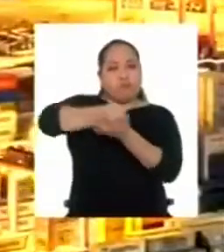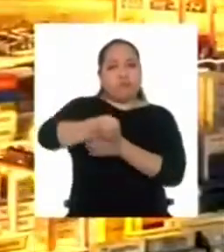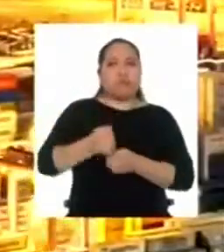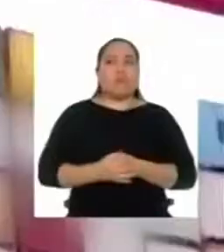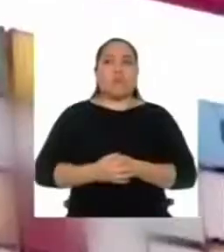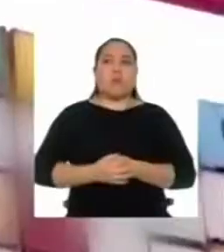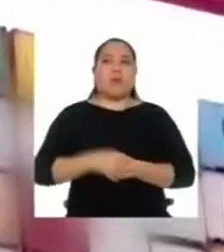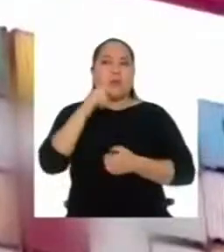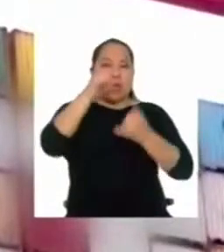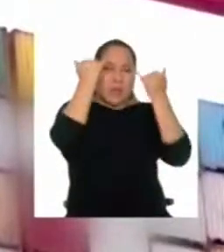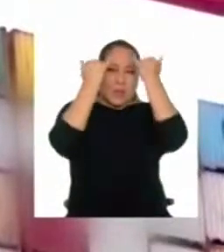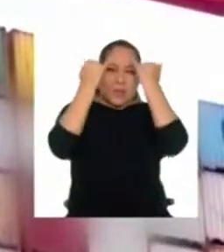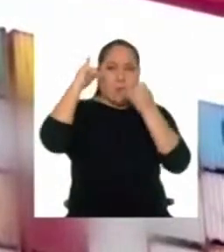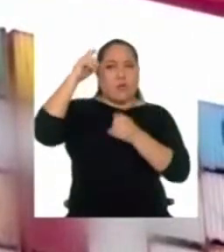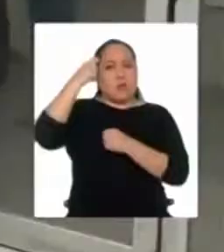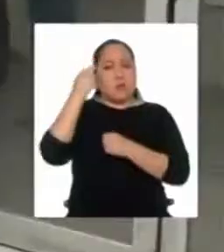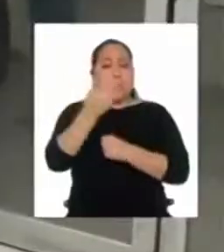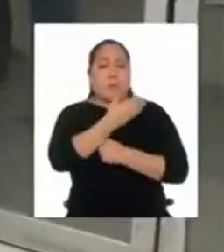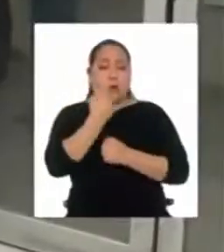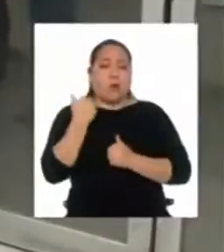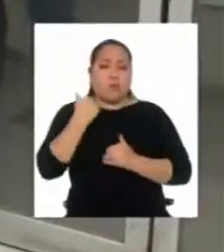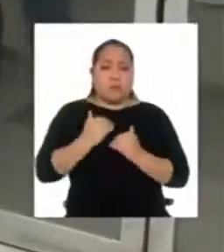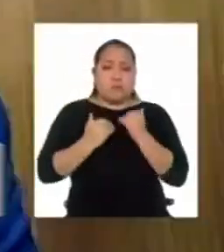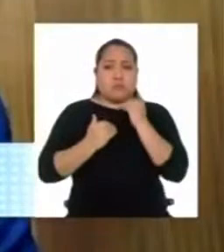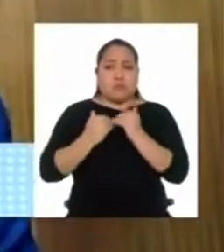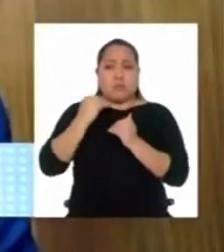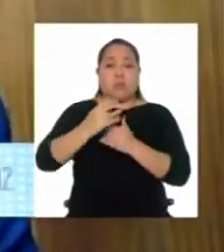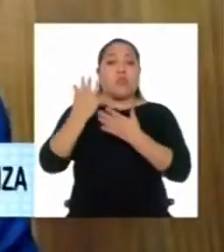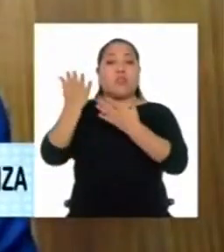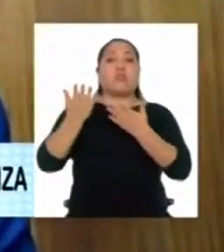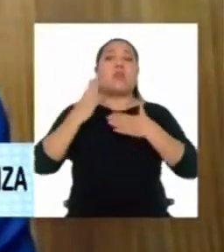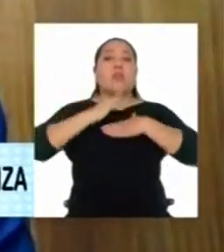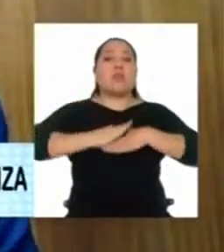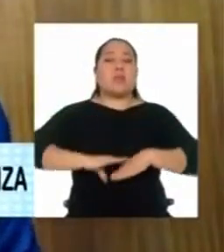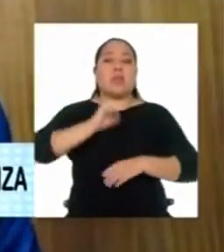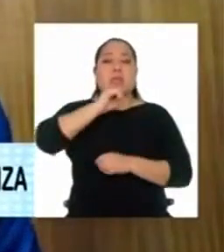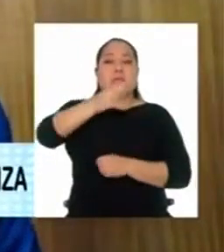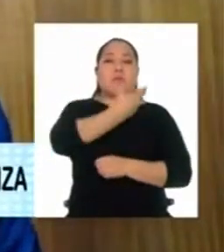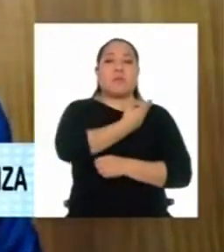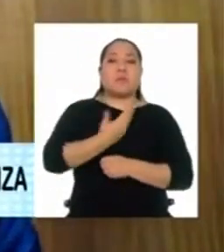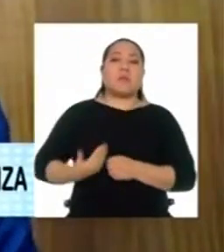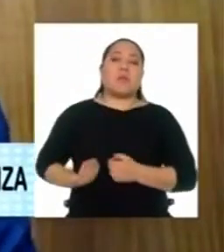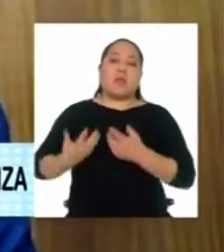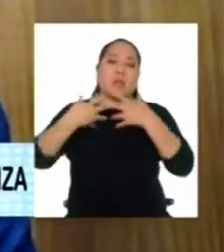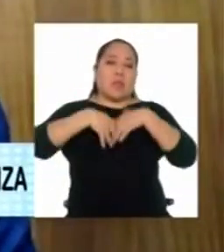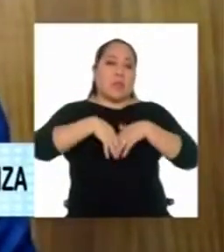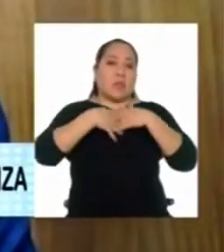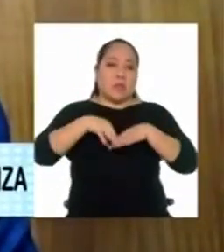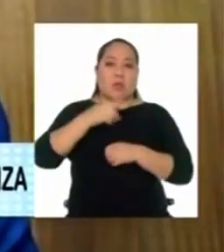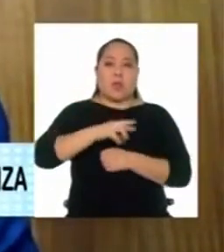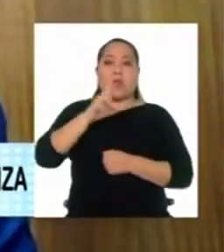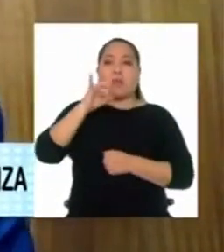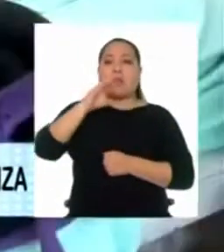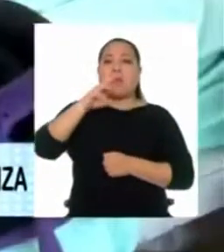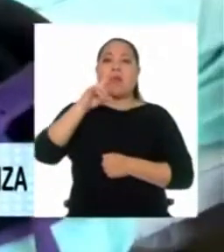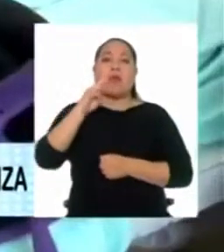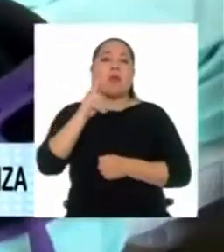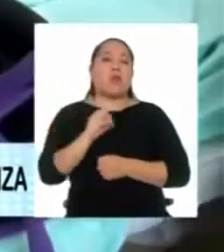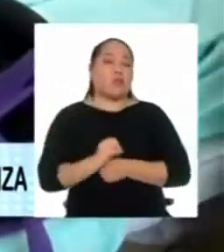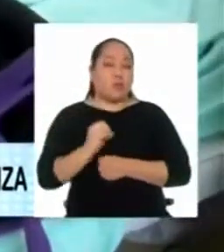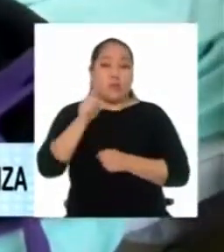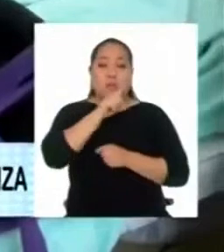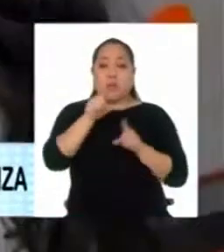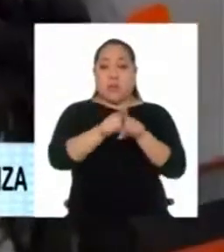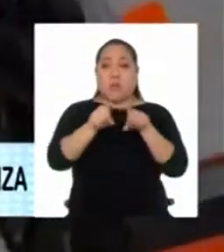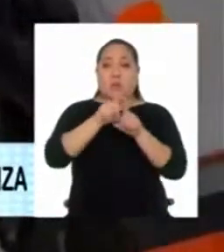El panorama político viene mejorando y eso nos da tranquilidad, afirma el presidente de la Sociedad Nacional de Industrias, Ricardo Márquez. Manifestó además